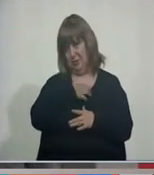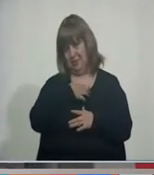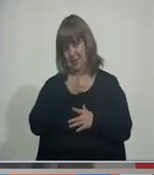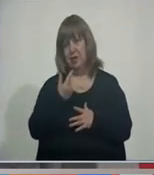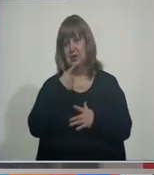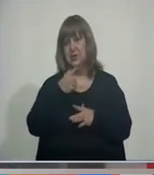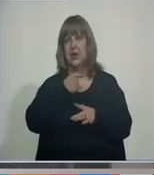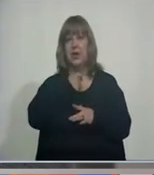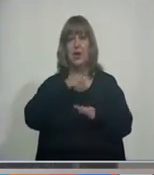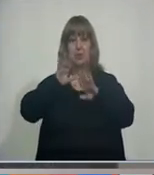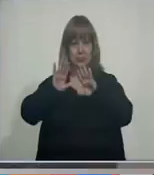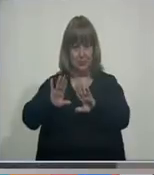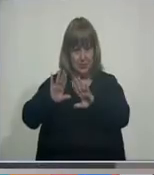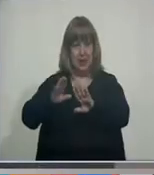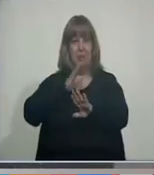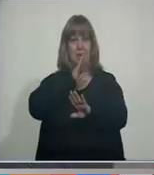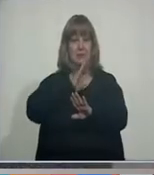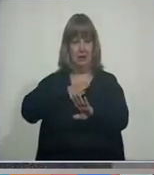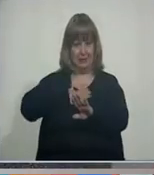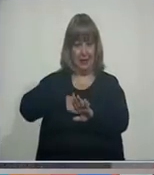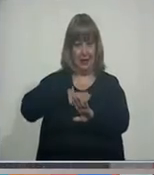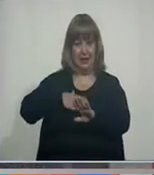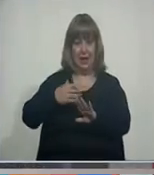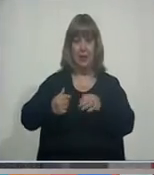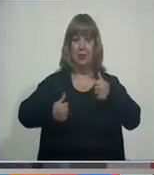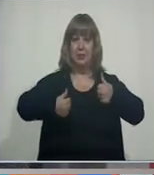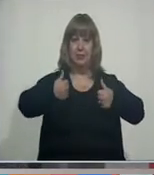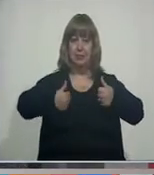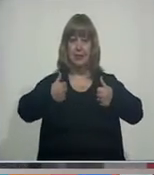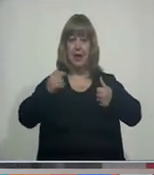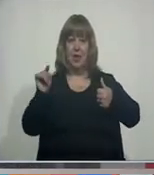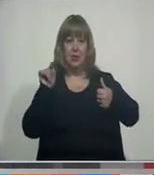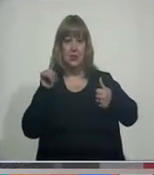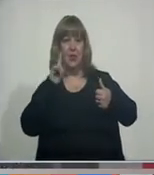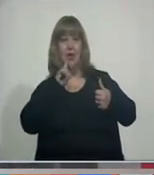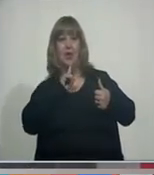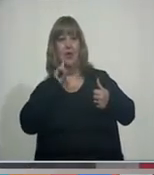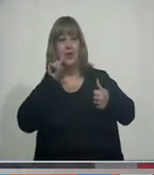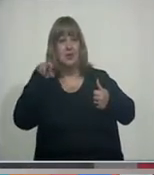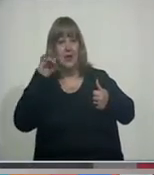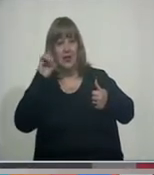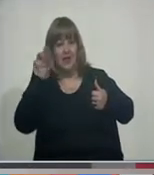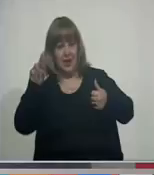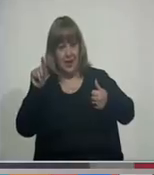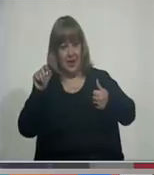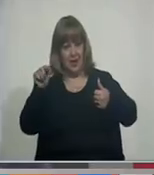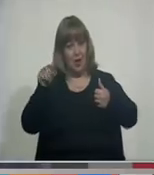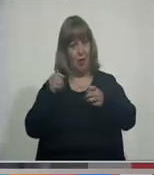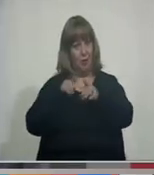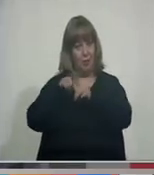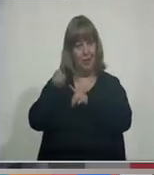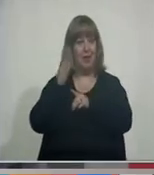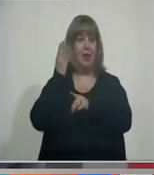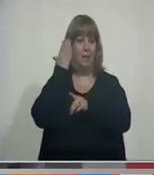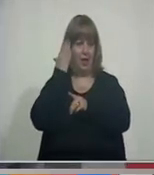apaciguar un poco con este anuncio porque aparentemente le van a competir a Tinder a través de Facebook. Porque recordemos que a Tinder se ingresa a través de Facebook. Si no